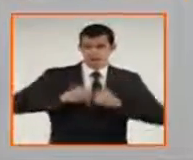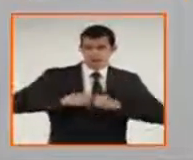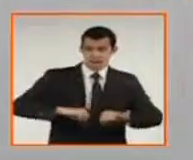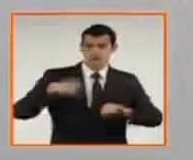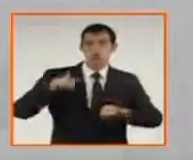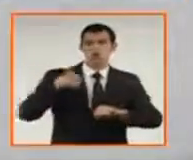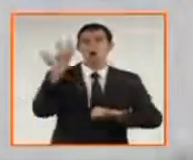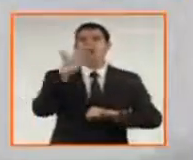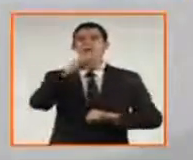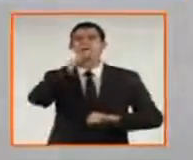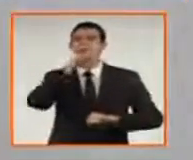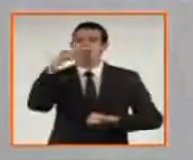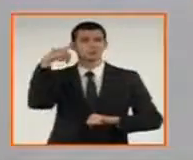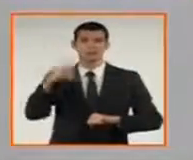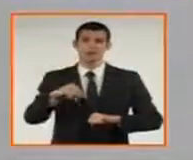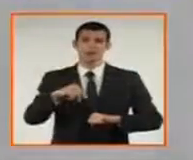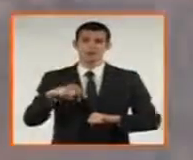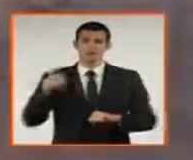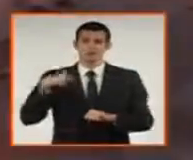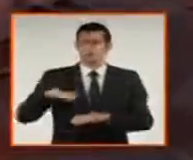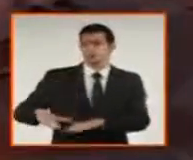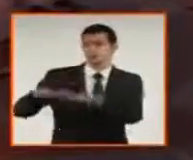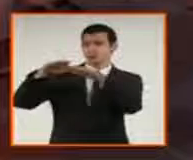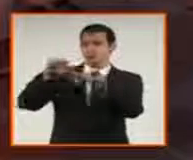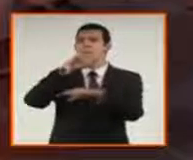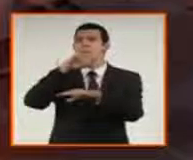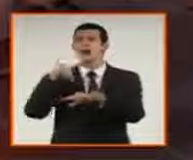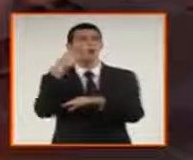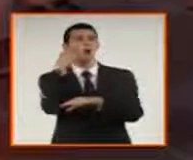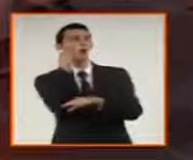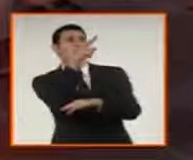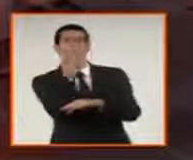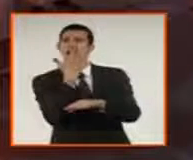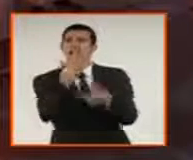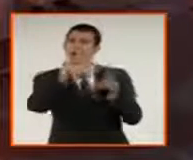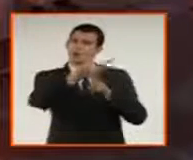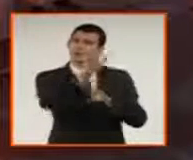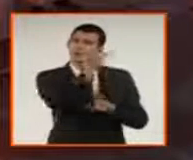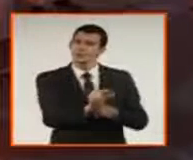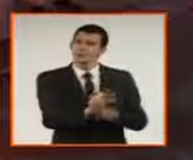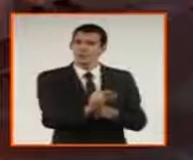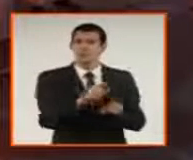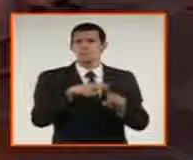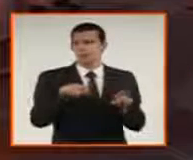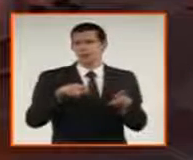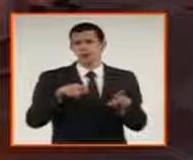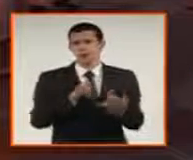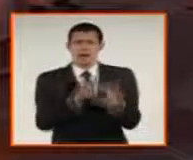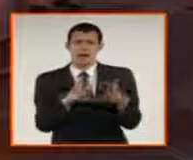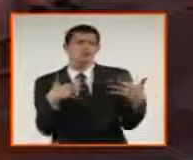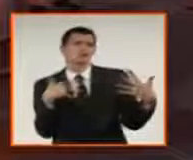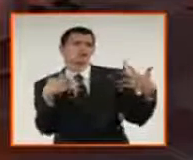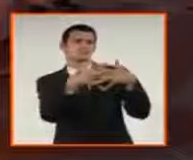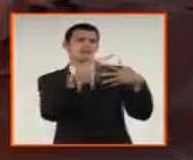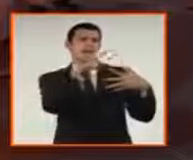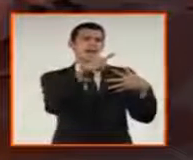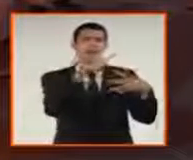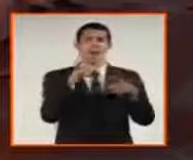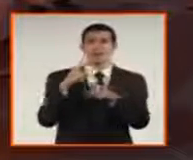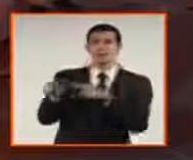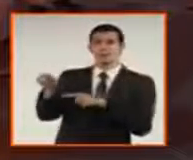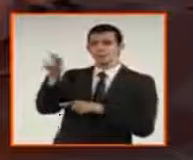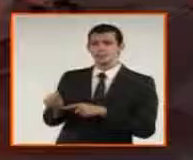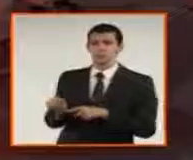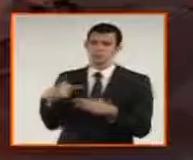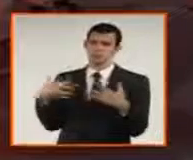para contraer matrimonio hasta la extensión que establece la ley. Esa sería la única excepción, a diferencia